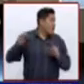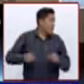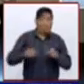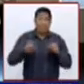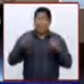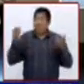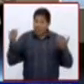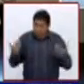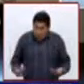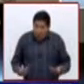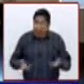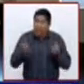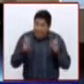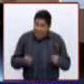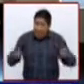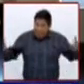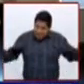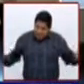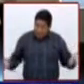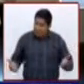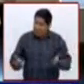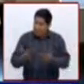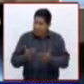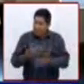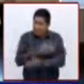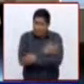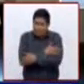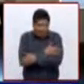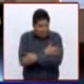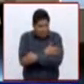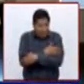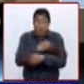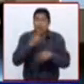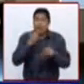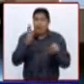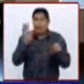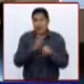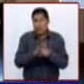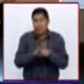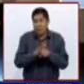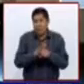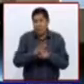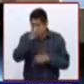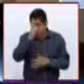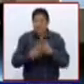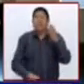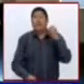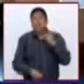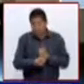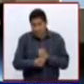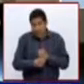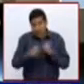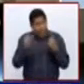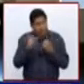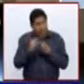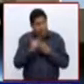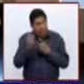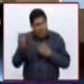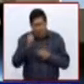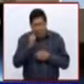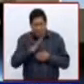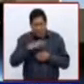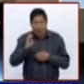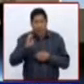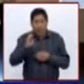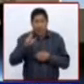hacerlo también en estos momentos, hasta tratando de buscar conciliación. La señora se ha comprometido, estamos confiando en su palabra. Acá está